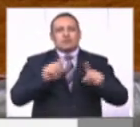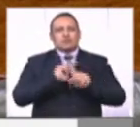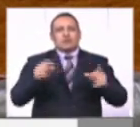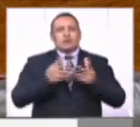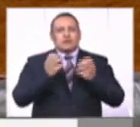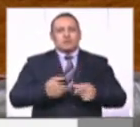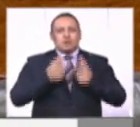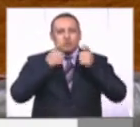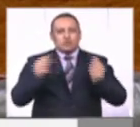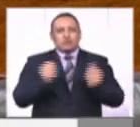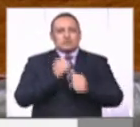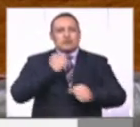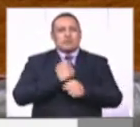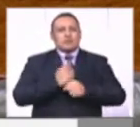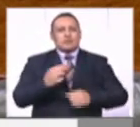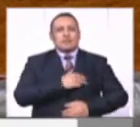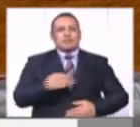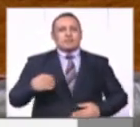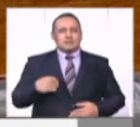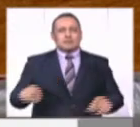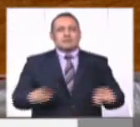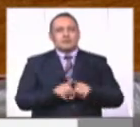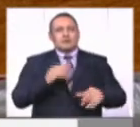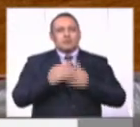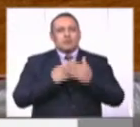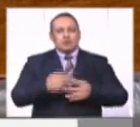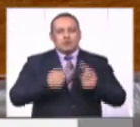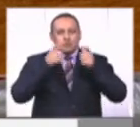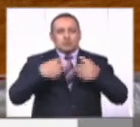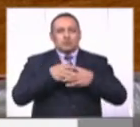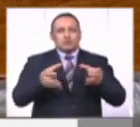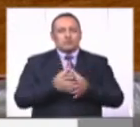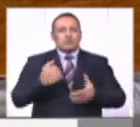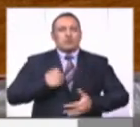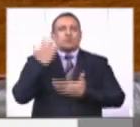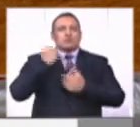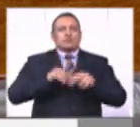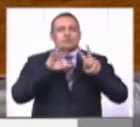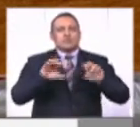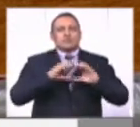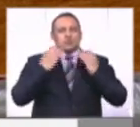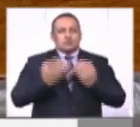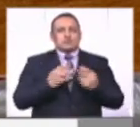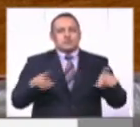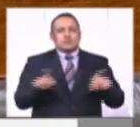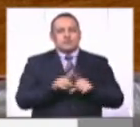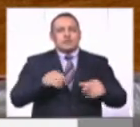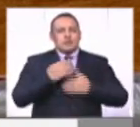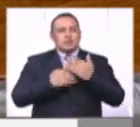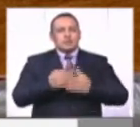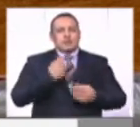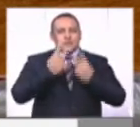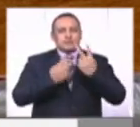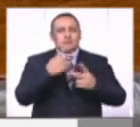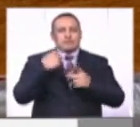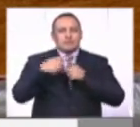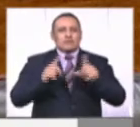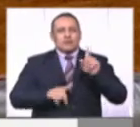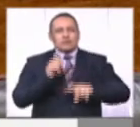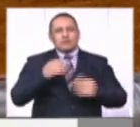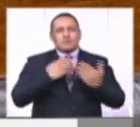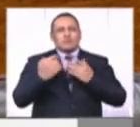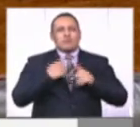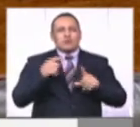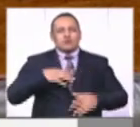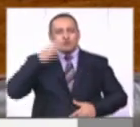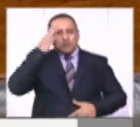monitoreos el trabajo de la señora ministra lo venimos haciendo la bancada piurana los siete congresistas venimos recorriendo de alguna manera pero yo